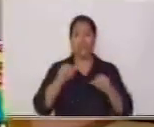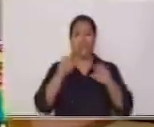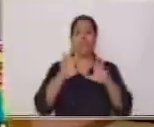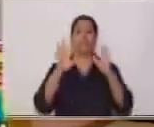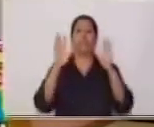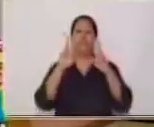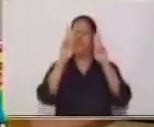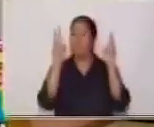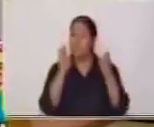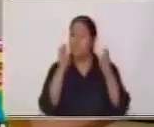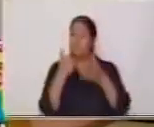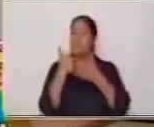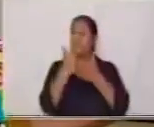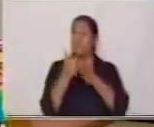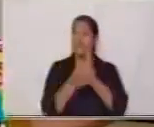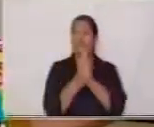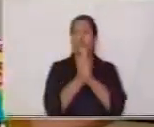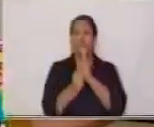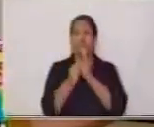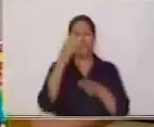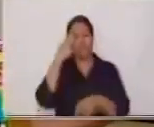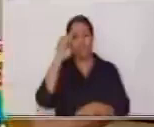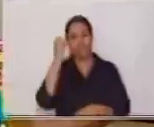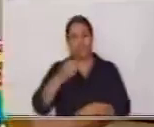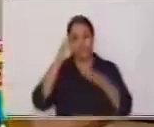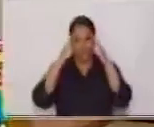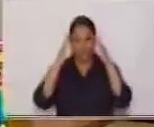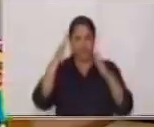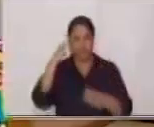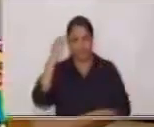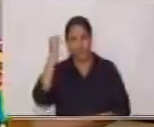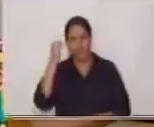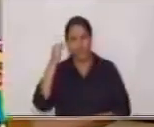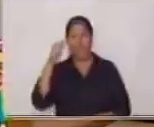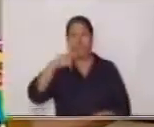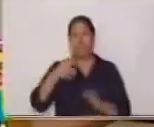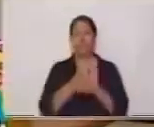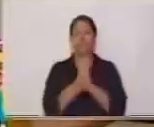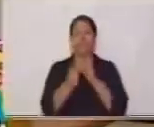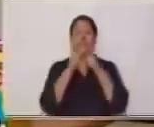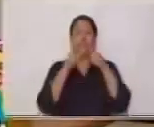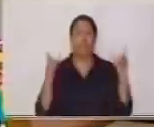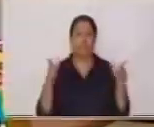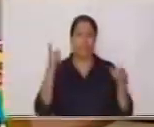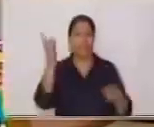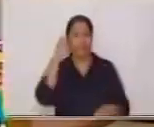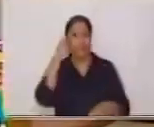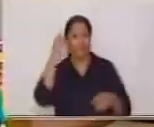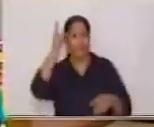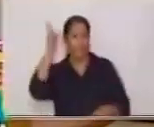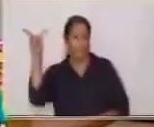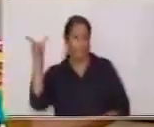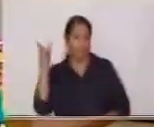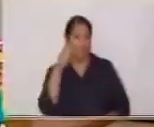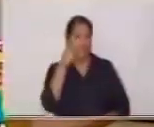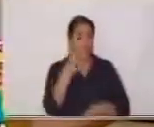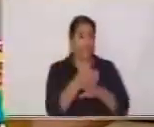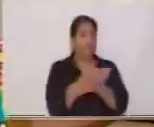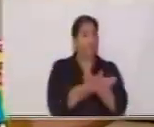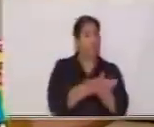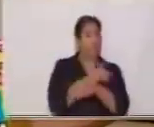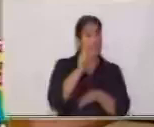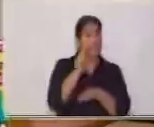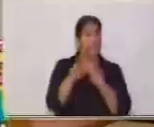como la atención, la memoria y principalmente la habilidad lingüística y el pensamiento lógico. Antes de empezar, te recomiendo que laves tus